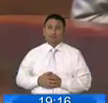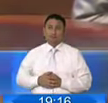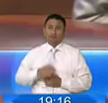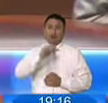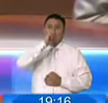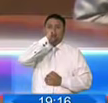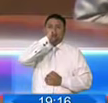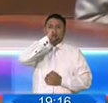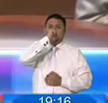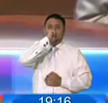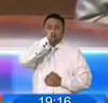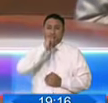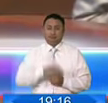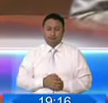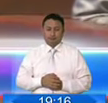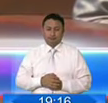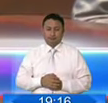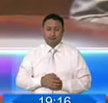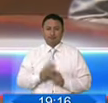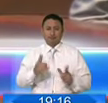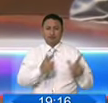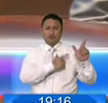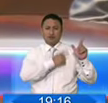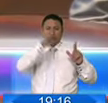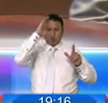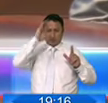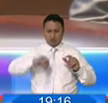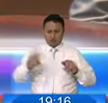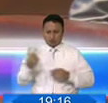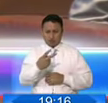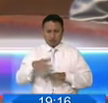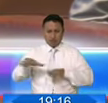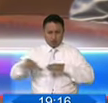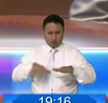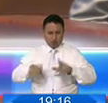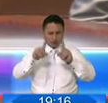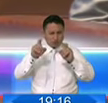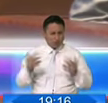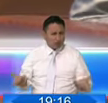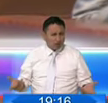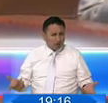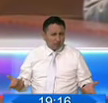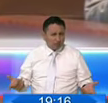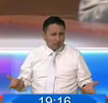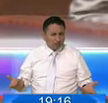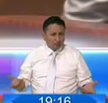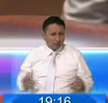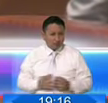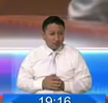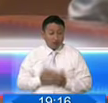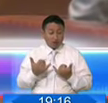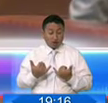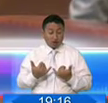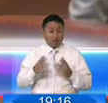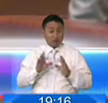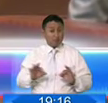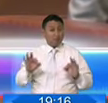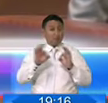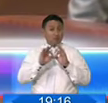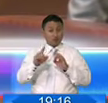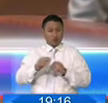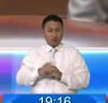coordinación entre inteligencia militar y policial creo que eso es un punto que se tiene que tomar muy en